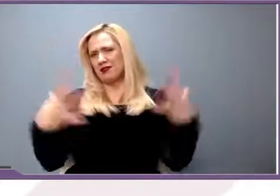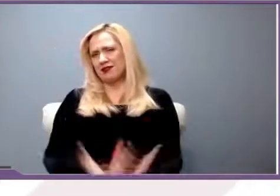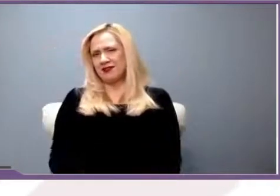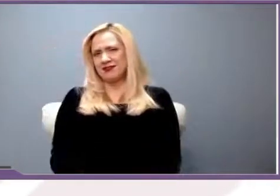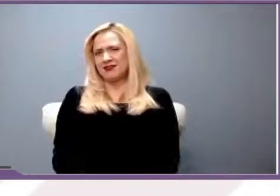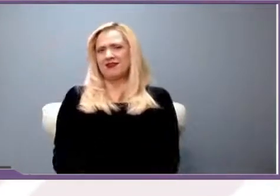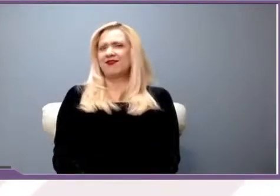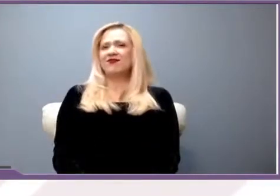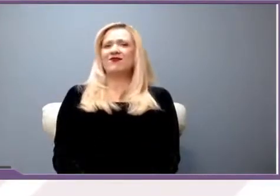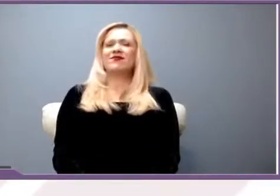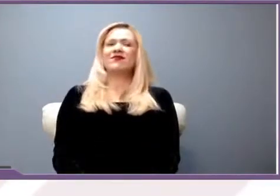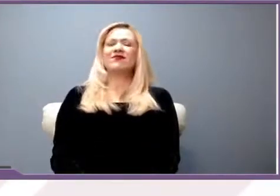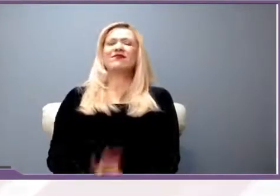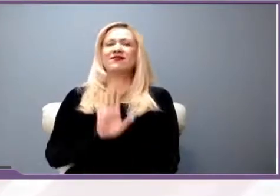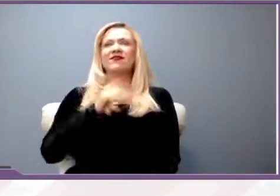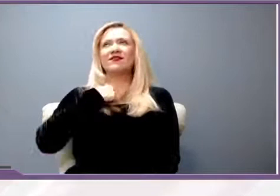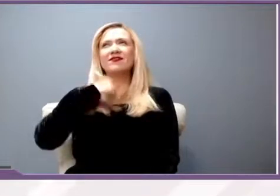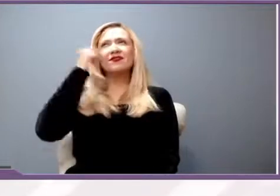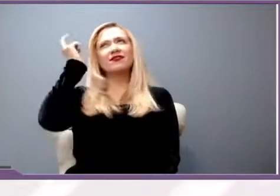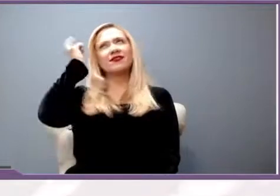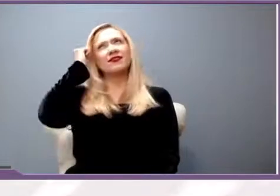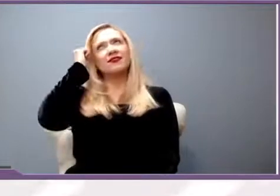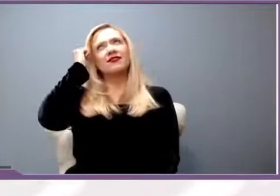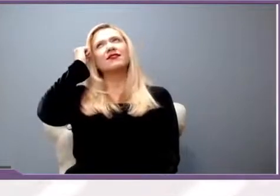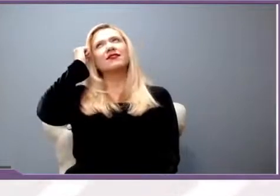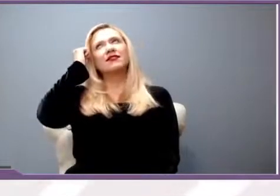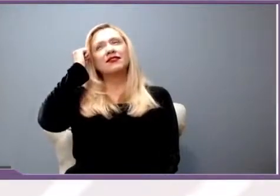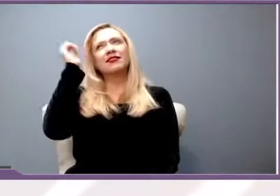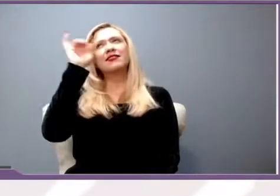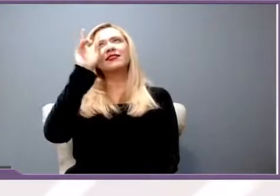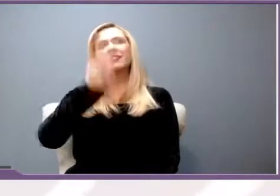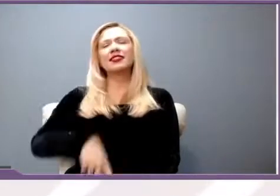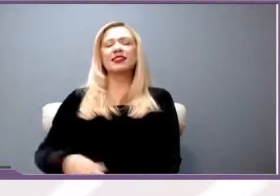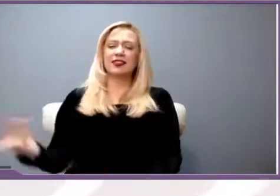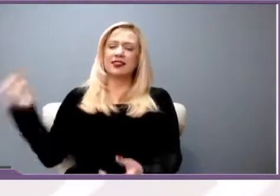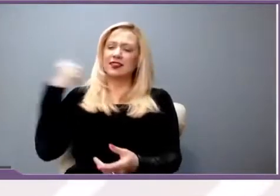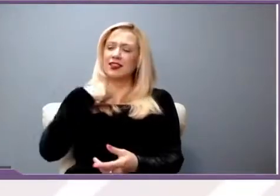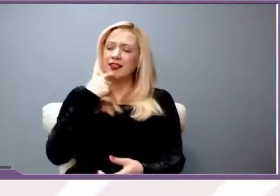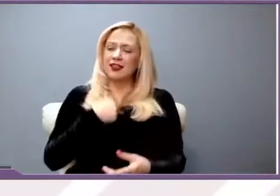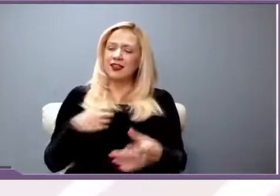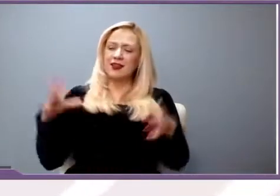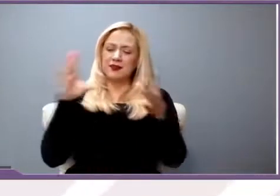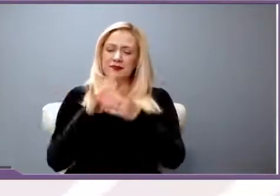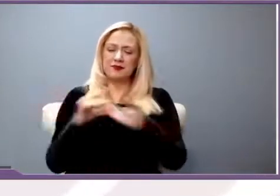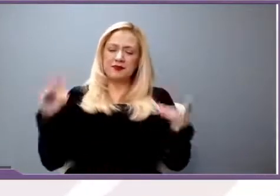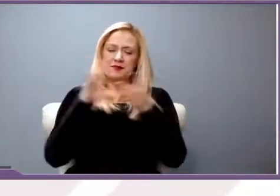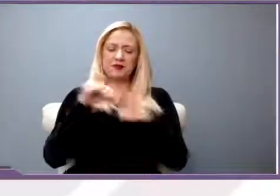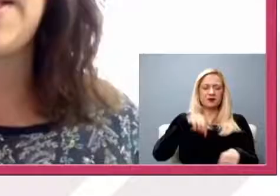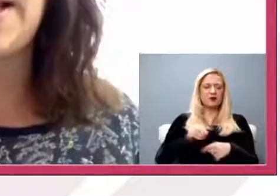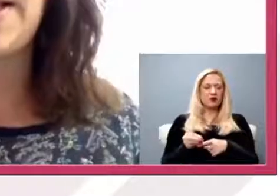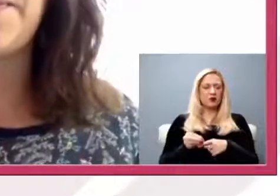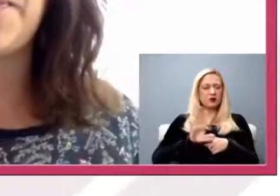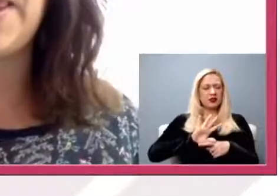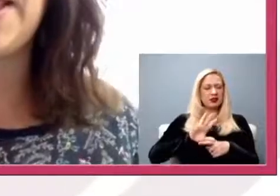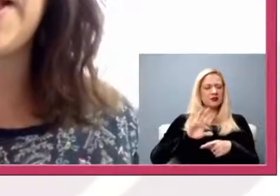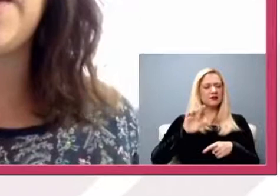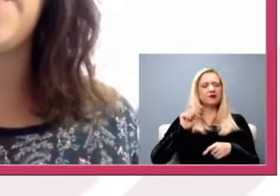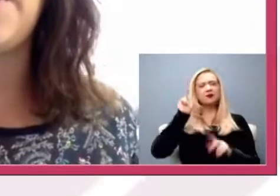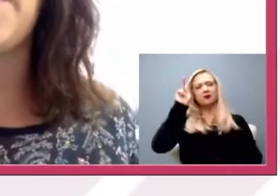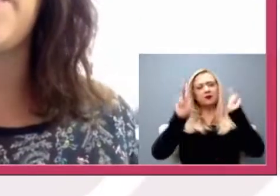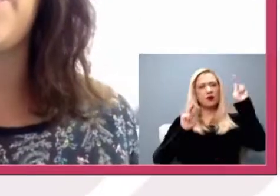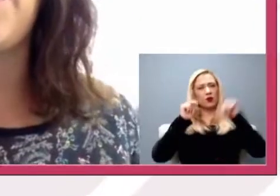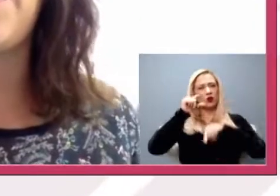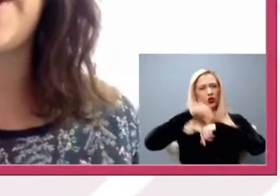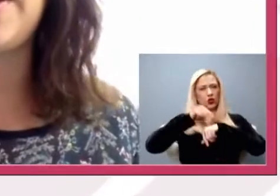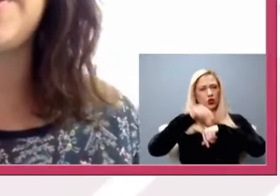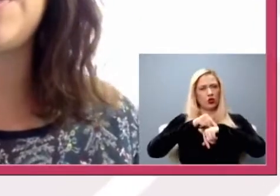Sí, me haces recordar alguna anécdota que nos compartieron en algún momento en el consejo de una visita médica, ¿no?